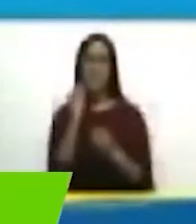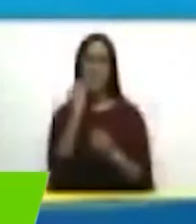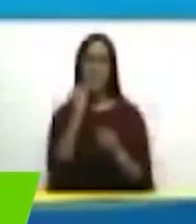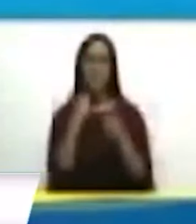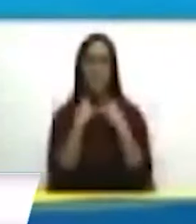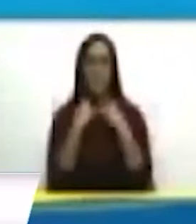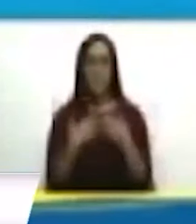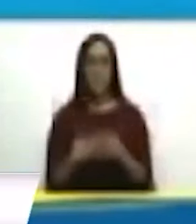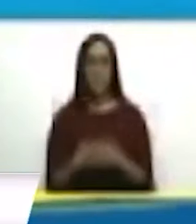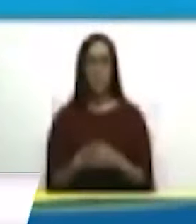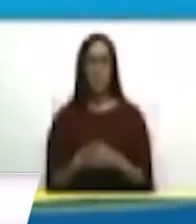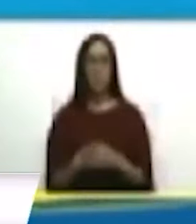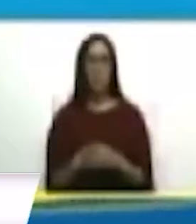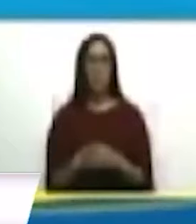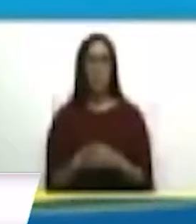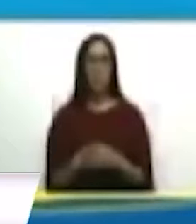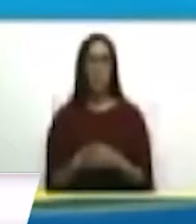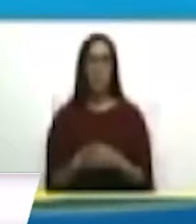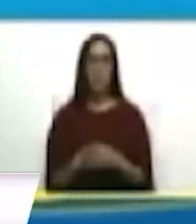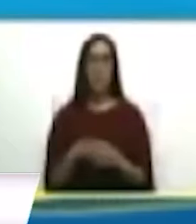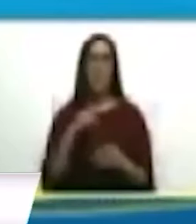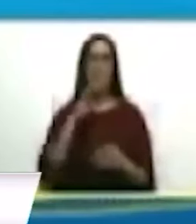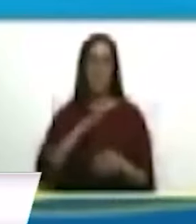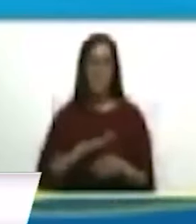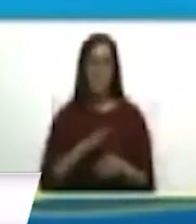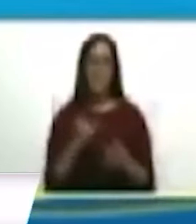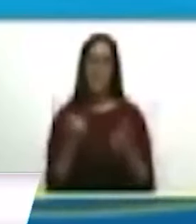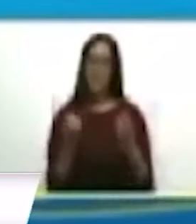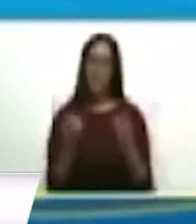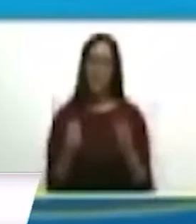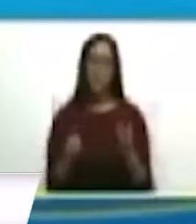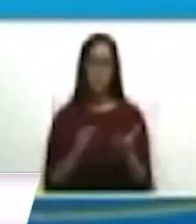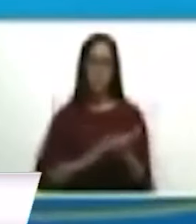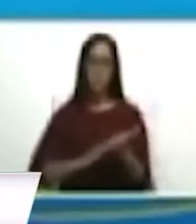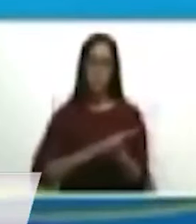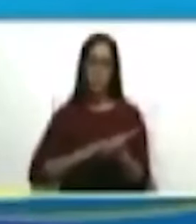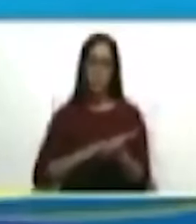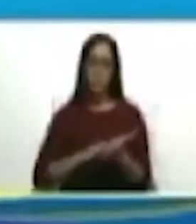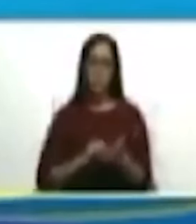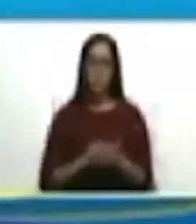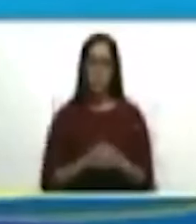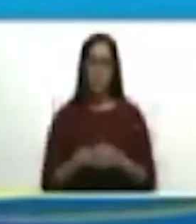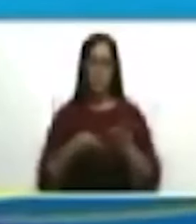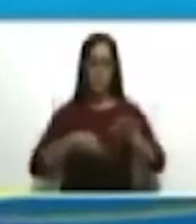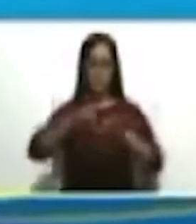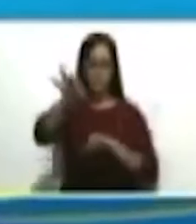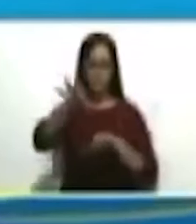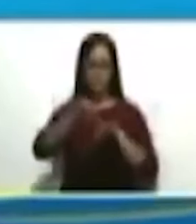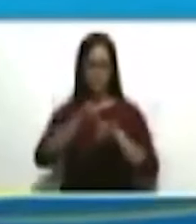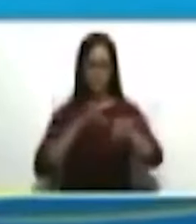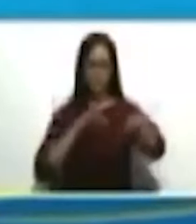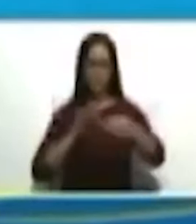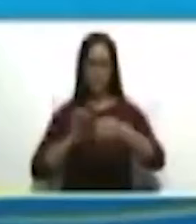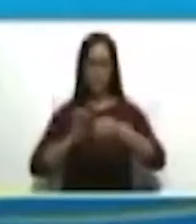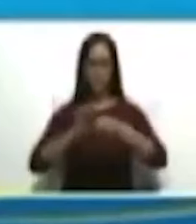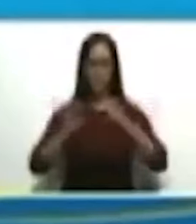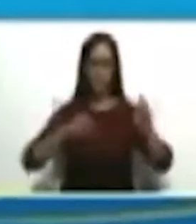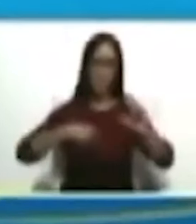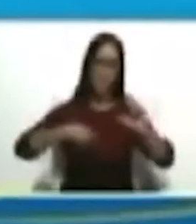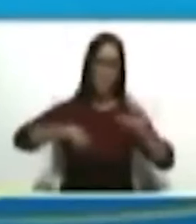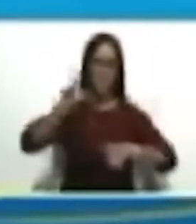declaro en terapia intensiva los apuñalaron los